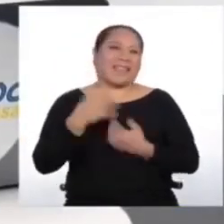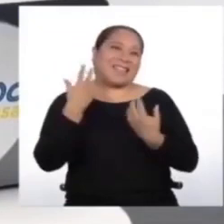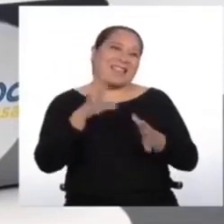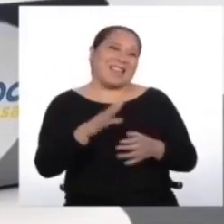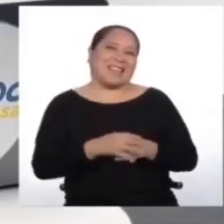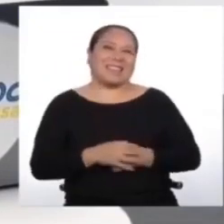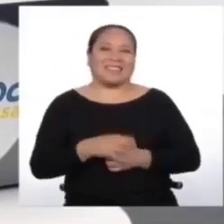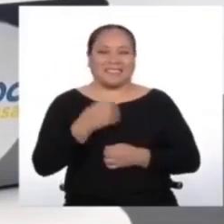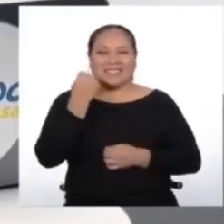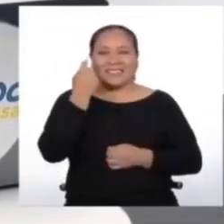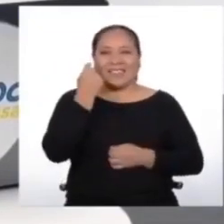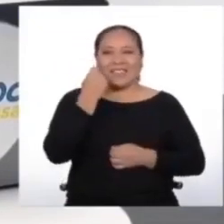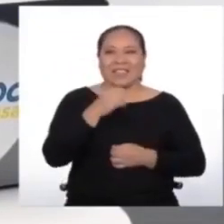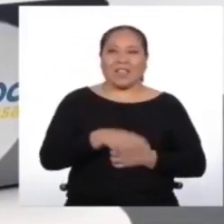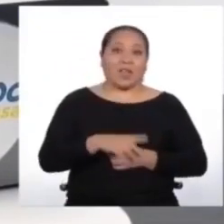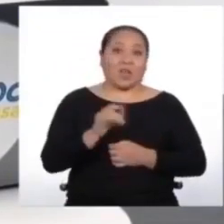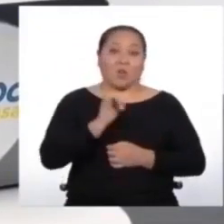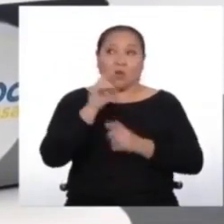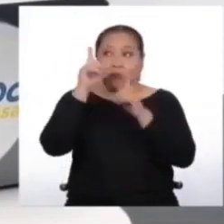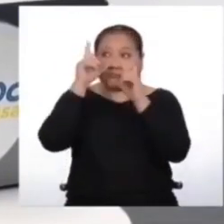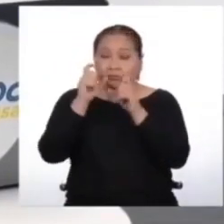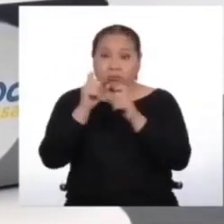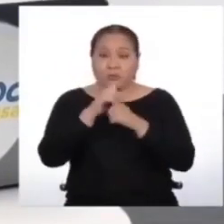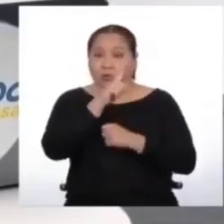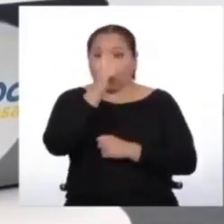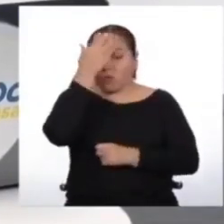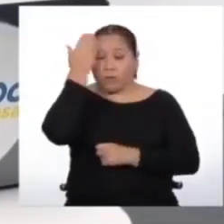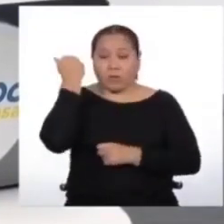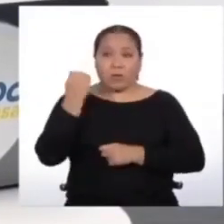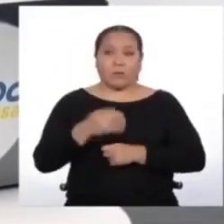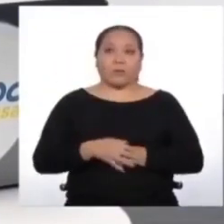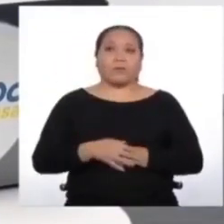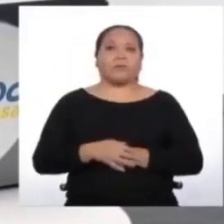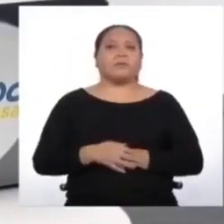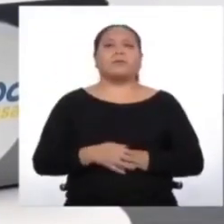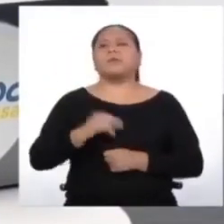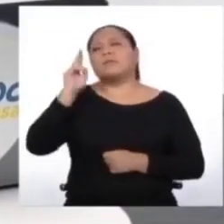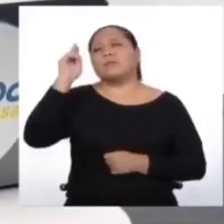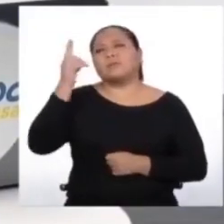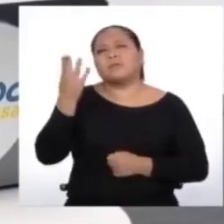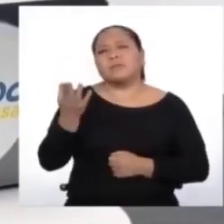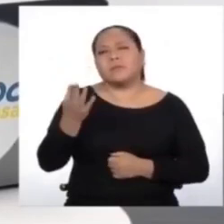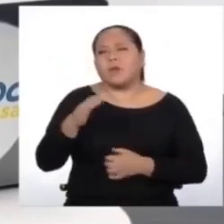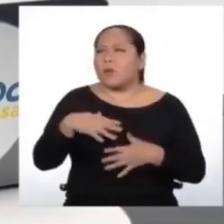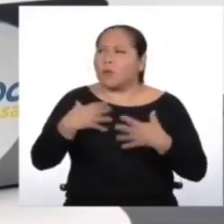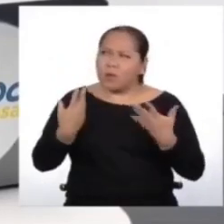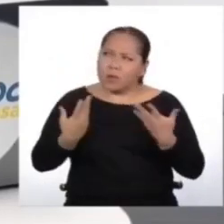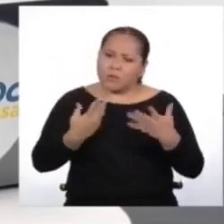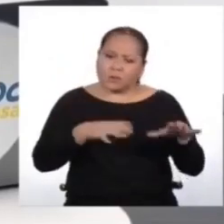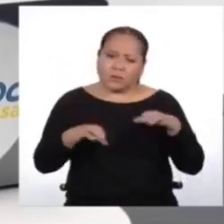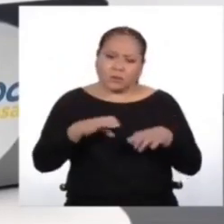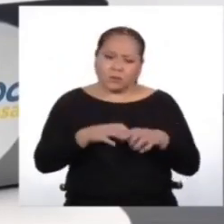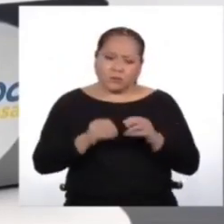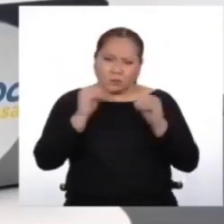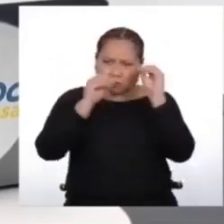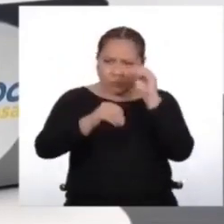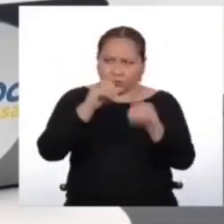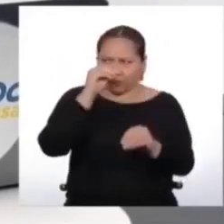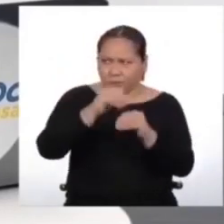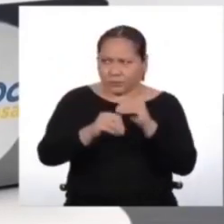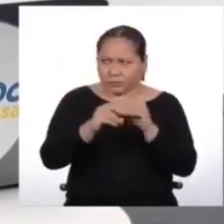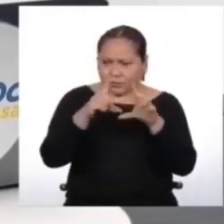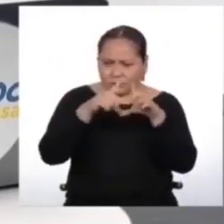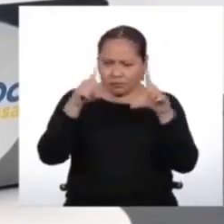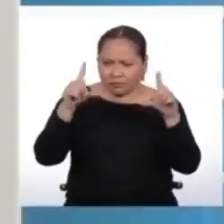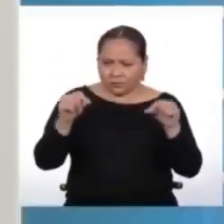Ya, creo que ya entendí. Igual le tomé foto a la pantalla para no olvidarme. Maestra, ¿podemos hacer una aplicación de la fórmula? Ya me dio curiosidad